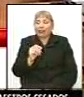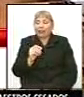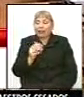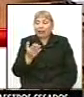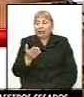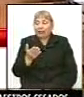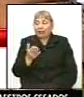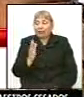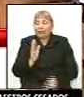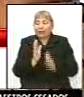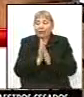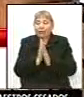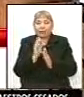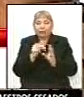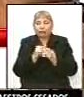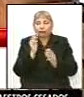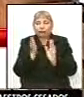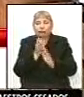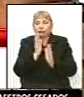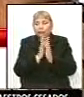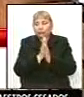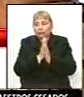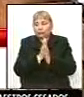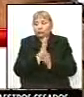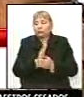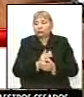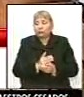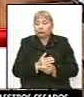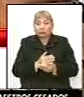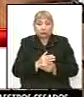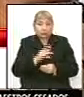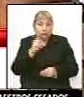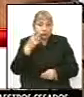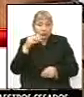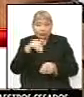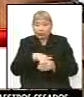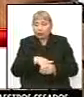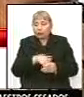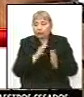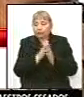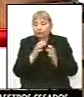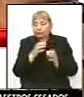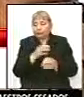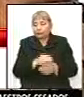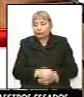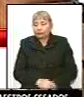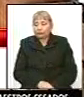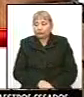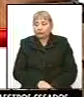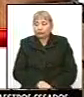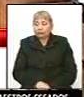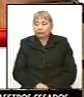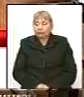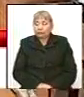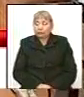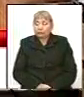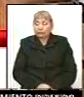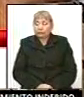ruego que no se vaya, por favor, porque vamos a hacer la segunda votación, congresista. Congresista.